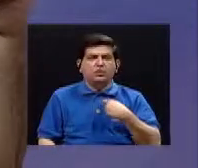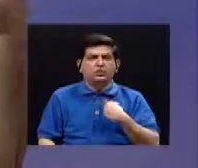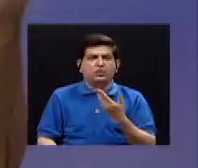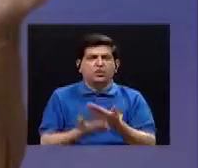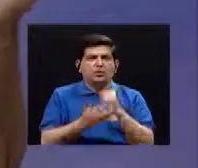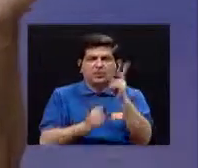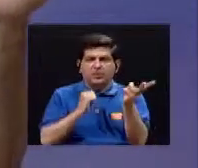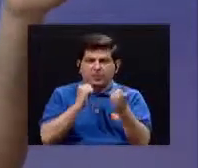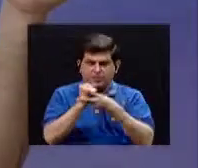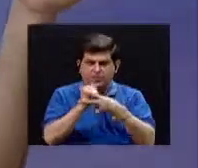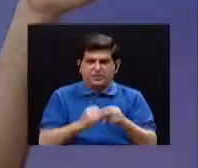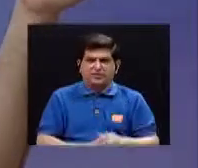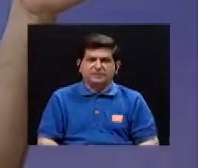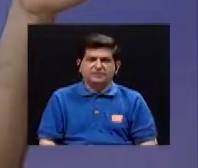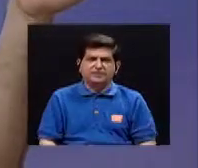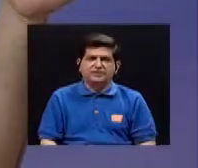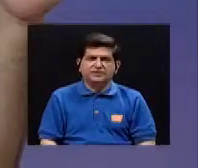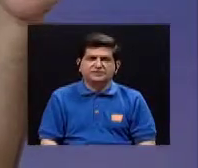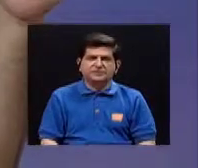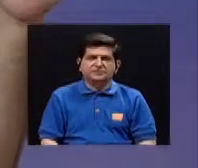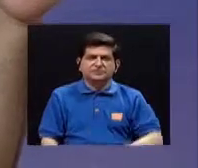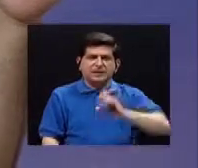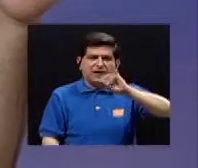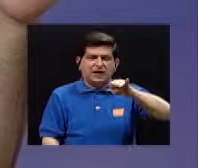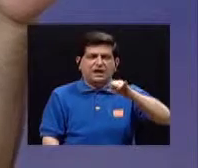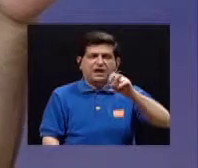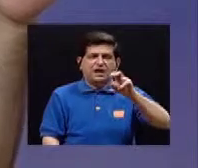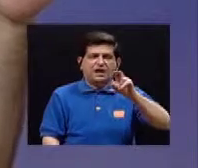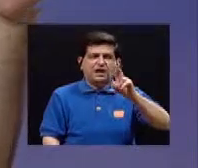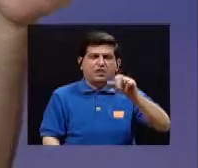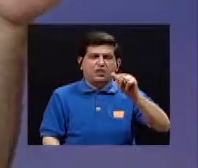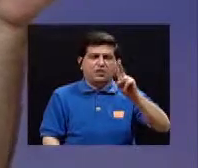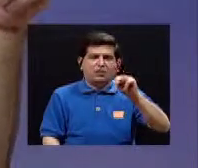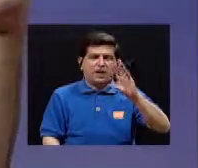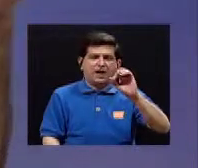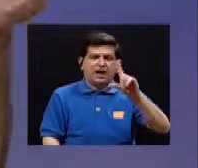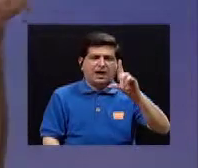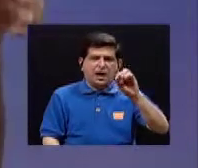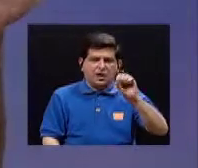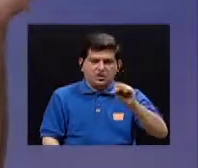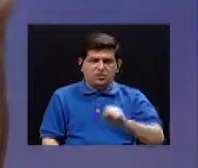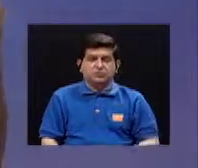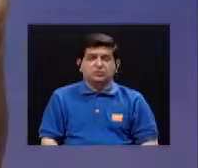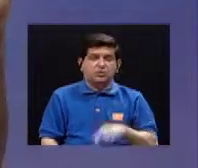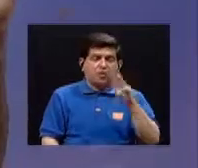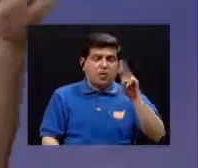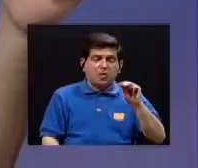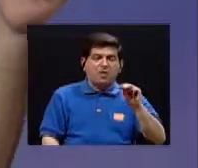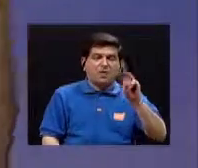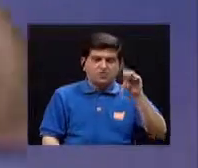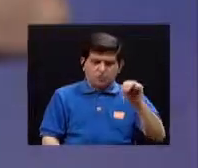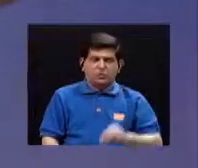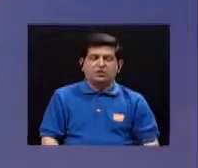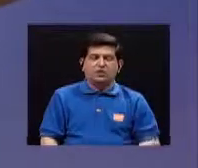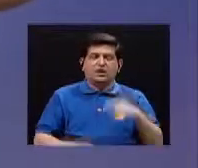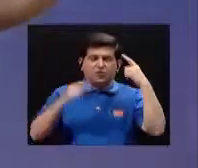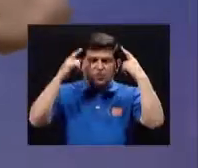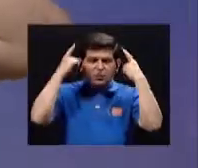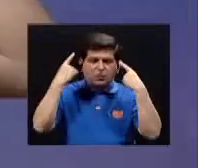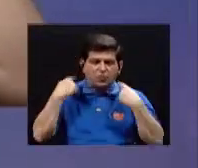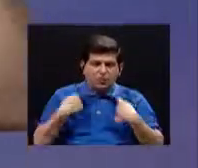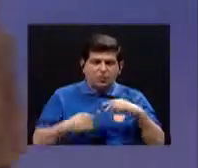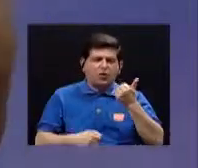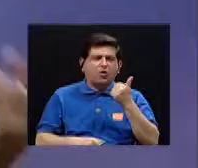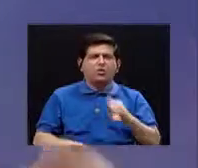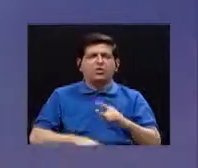yo probé una vez a juan carlos como el chinche lo probé como mauricio montero porque él tenía el pelo largo y